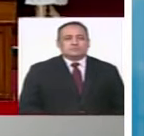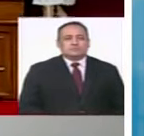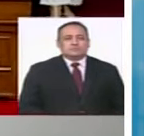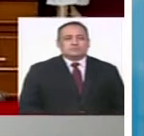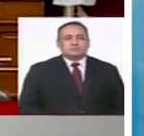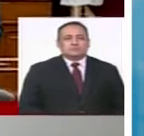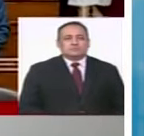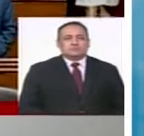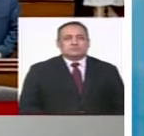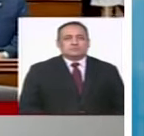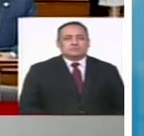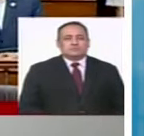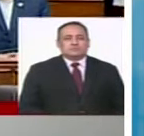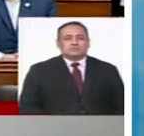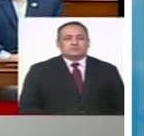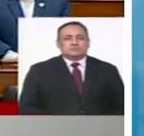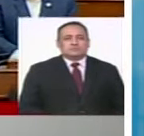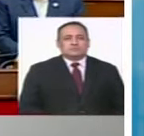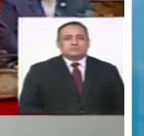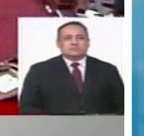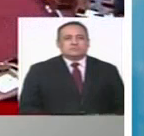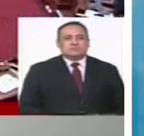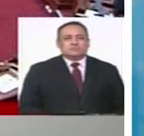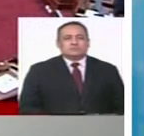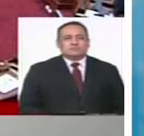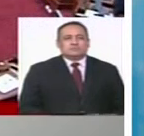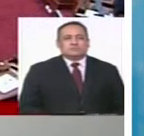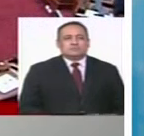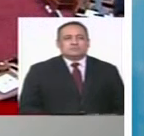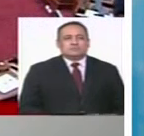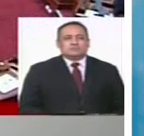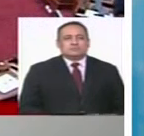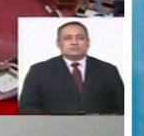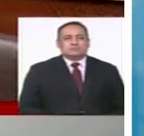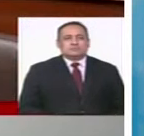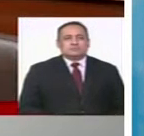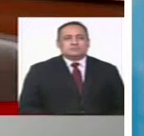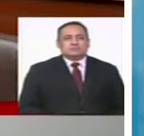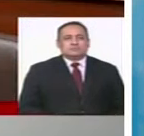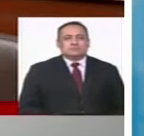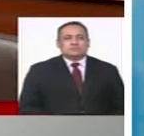Alan García y también congresista de la República en el periodo